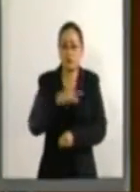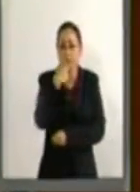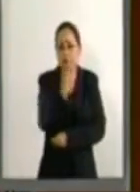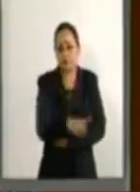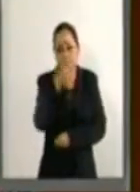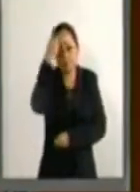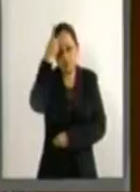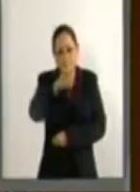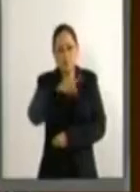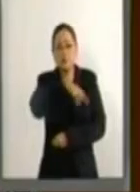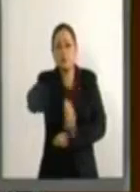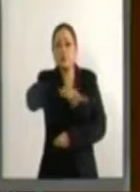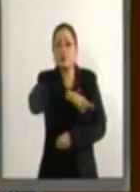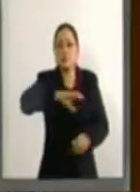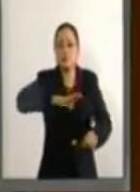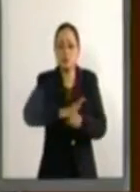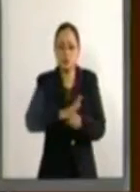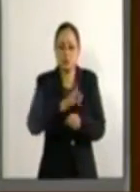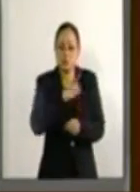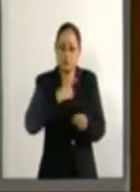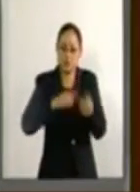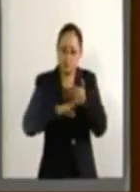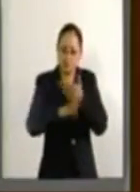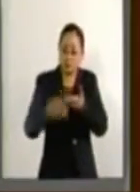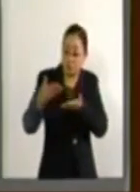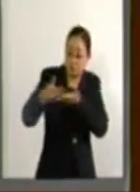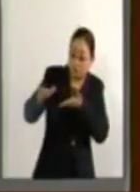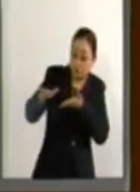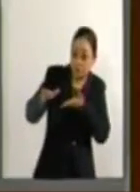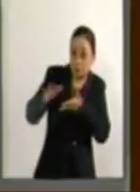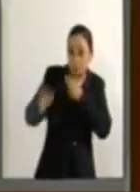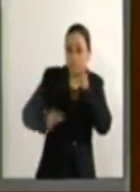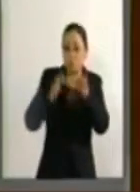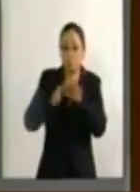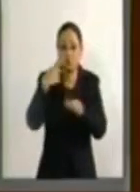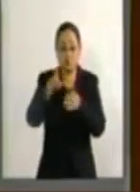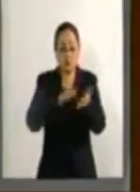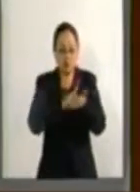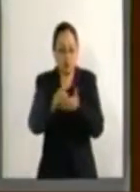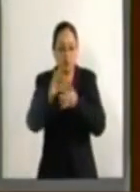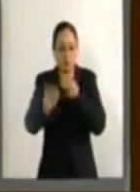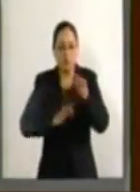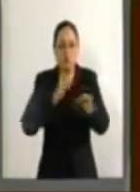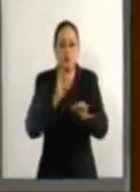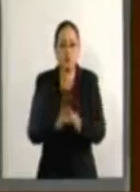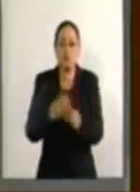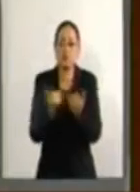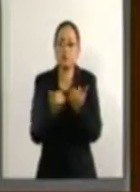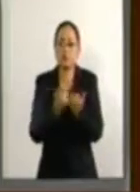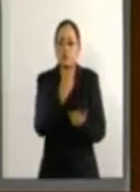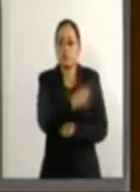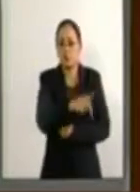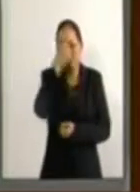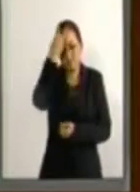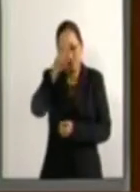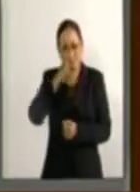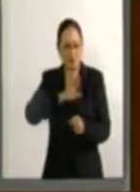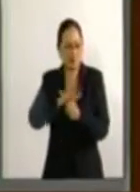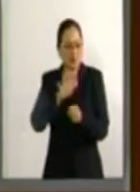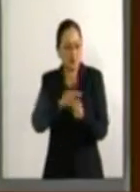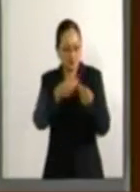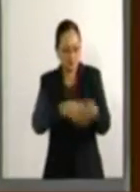para prevenir una posible, no solo deportación y la garantía de sus derechos, sino también sus derechos patrimoniales.